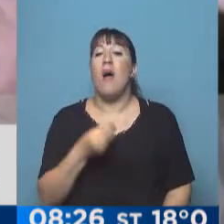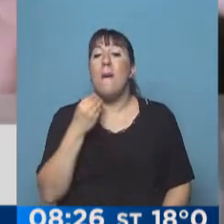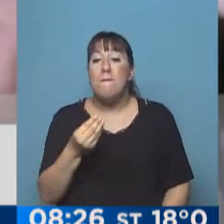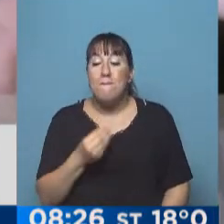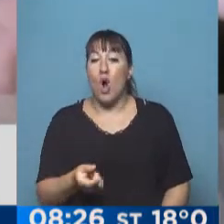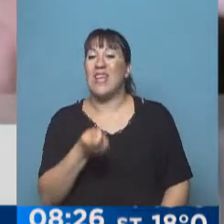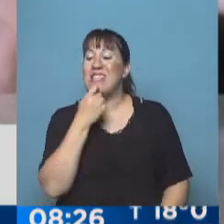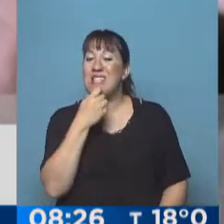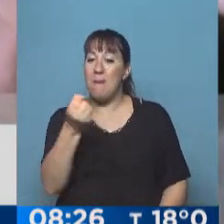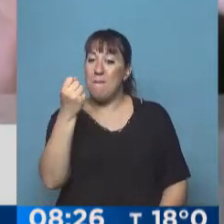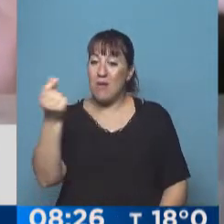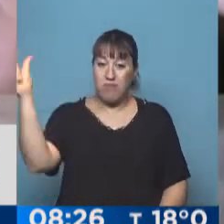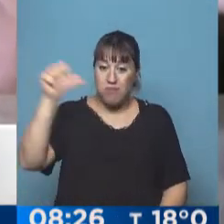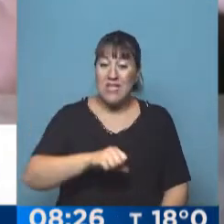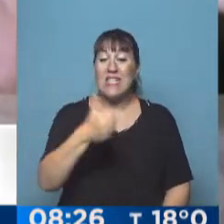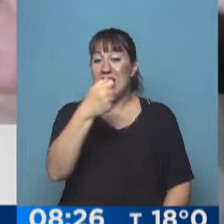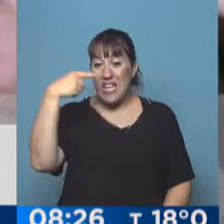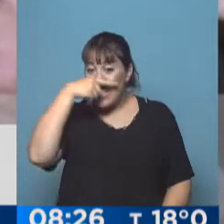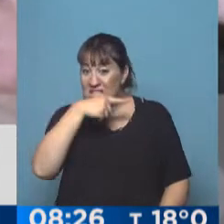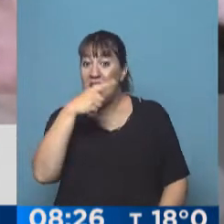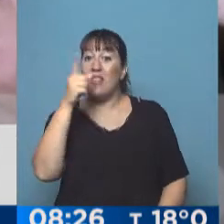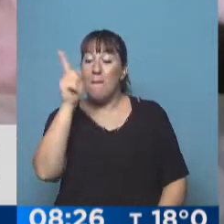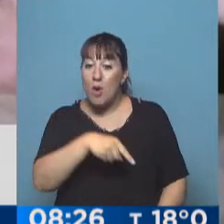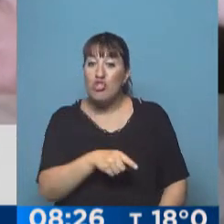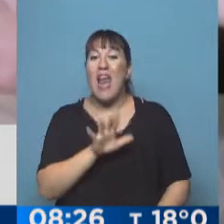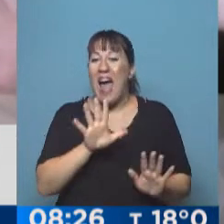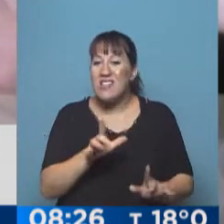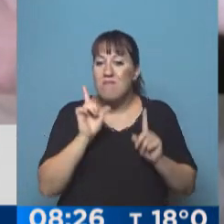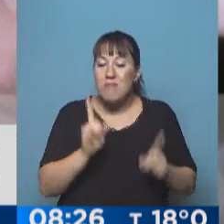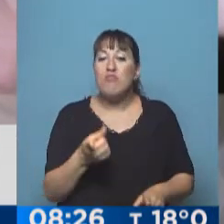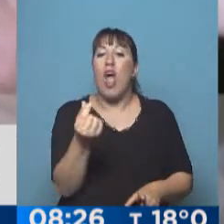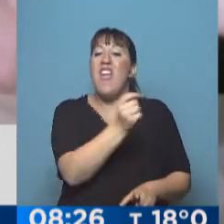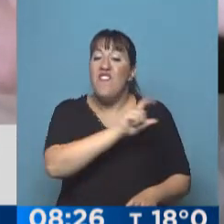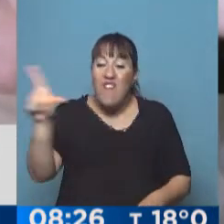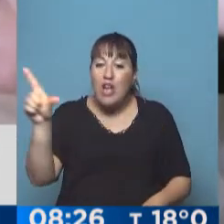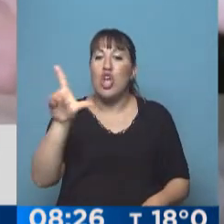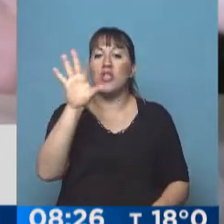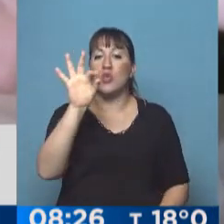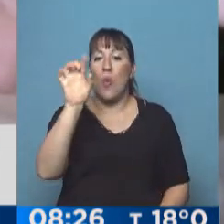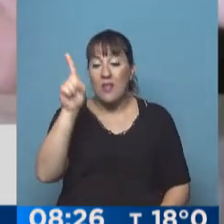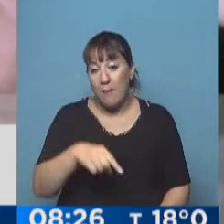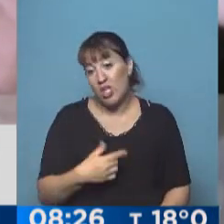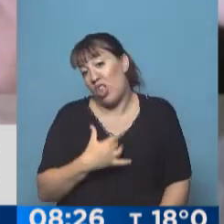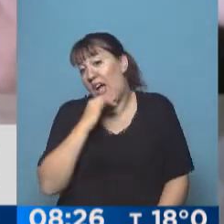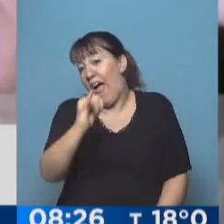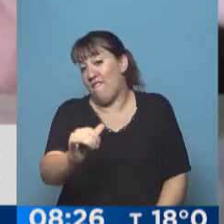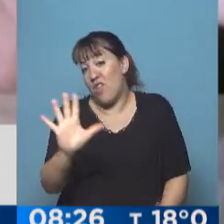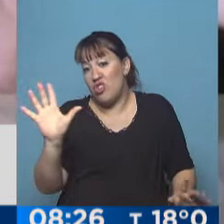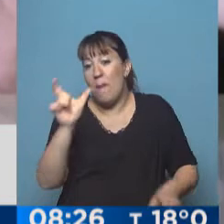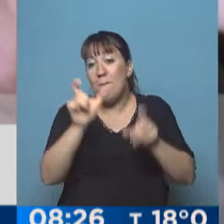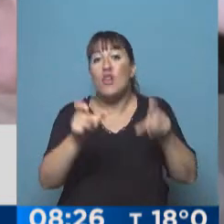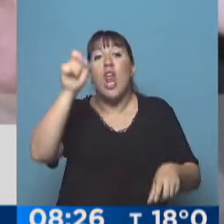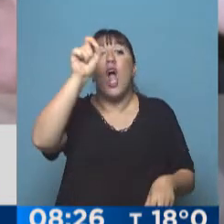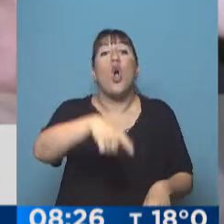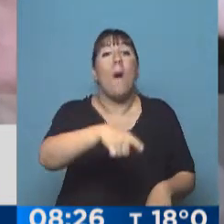característica del 67 por ciento le impacta de esa manera es una inflación del 50 por ciento bueno sépalo la señora común y el señor común